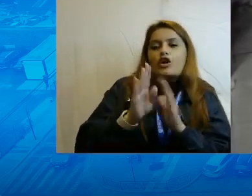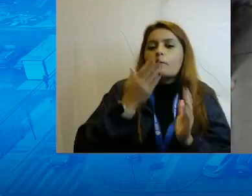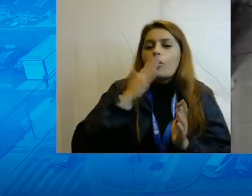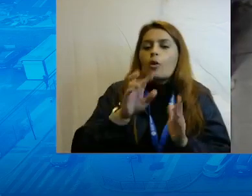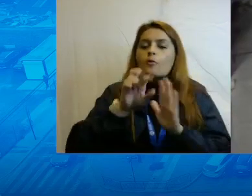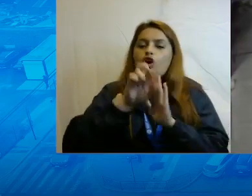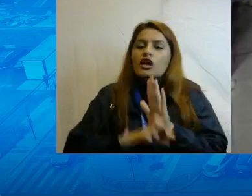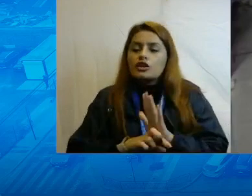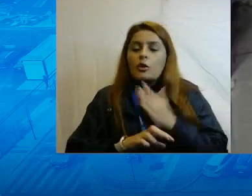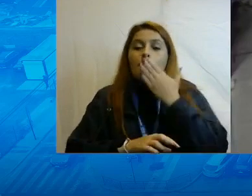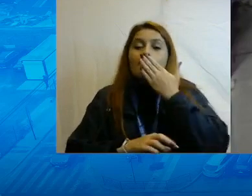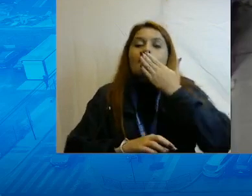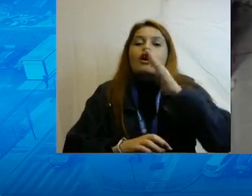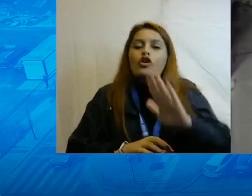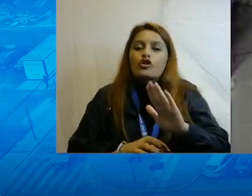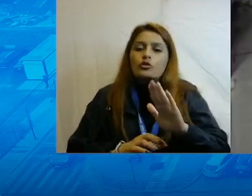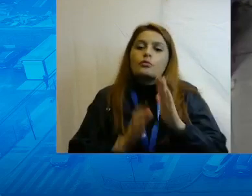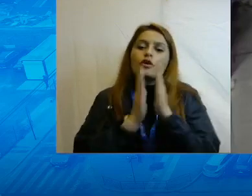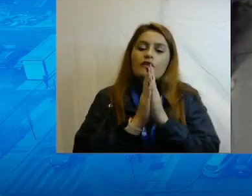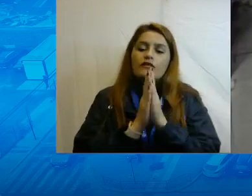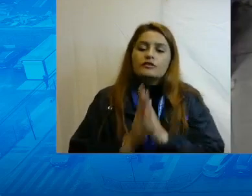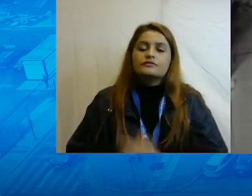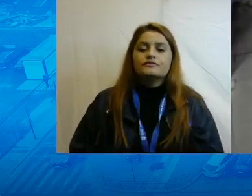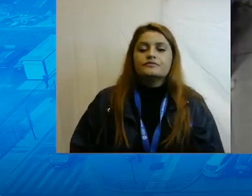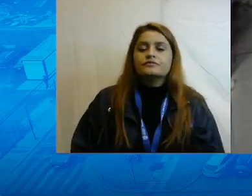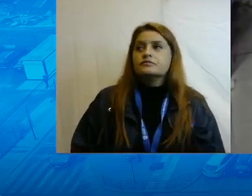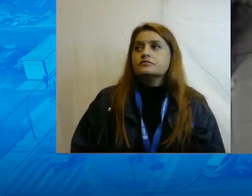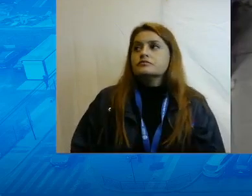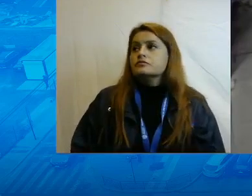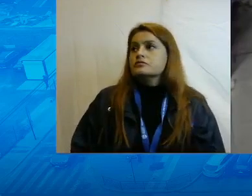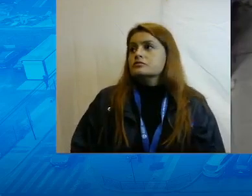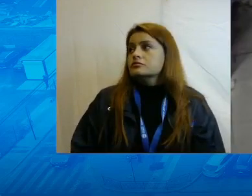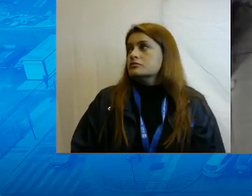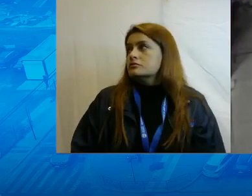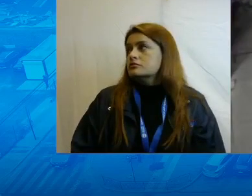proyecto y el mejoramiento del hogar del Padre Demetrio.